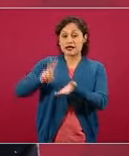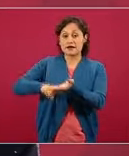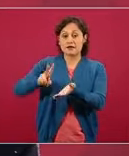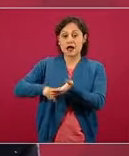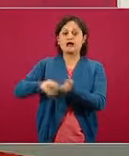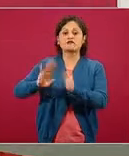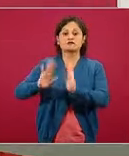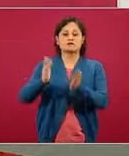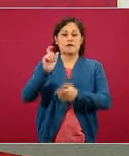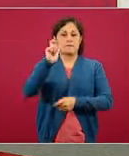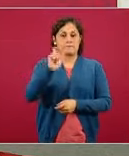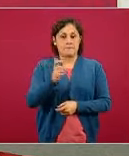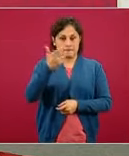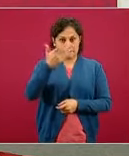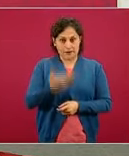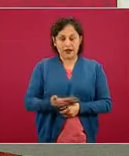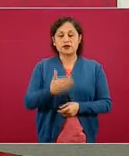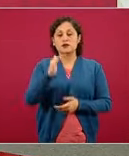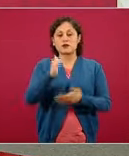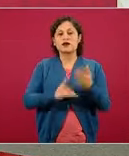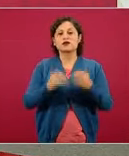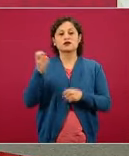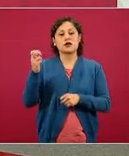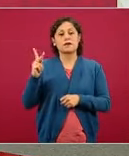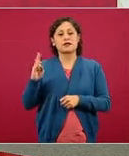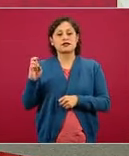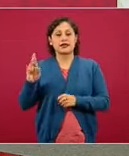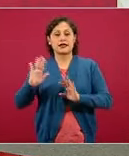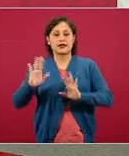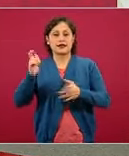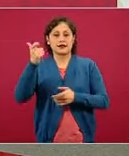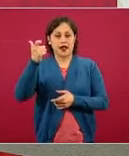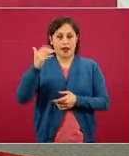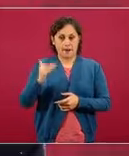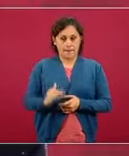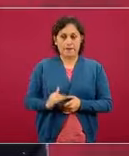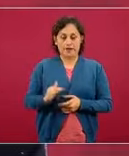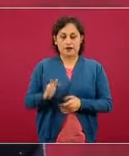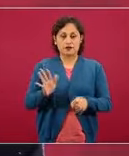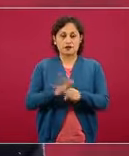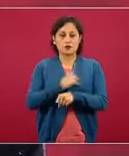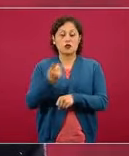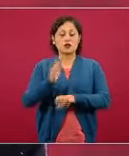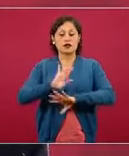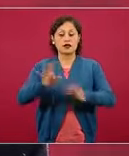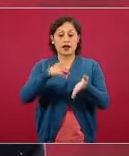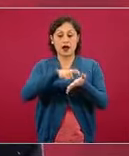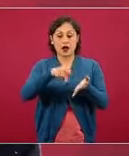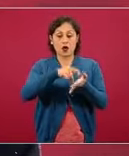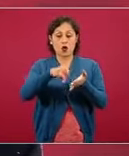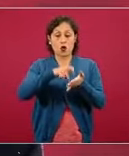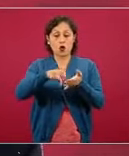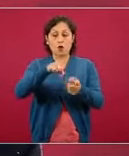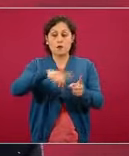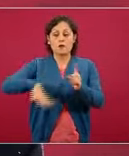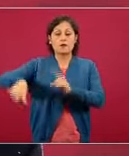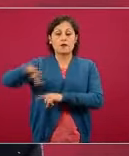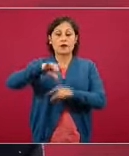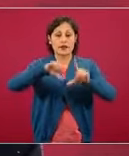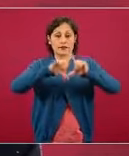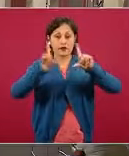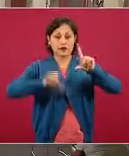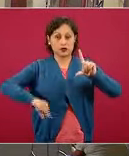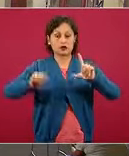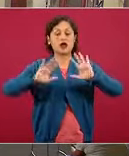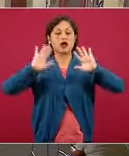pruebas PCR pues han disminuido también mucho su costo en función de que se han hecho compras consolidadas a nivel nacional,